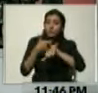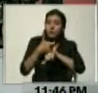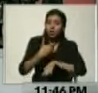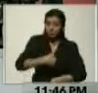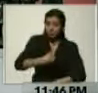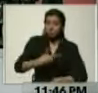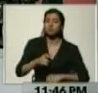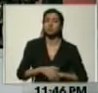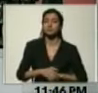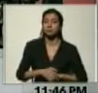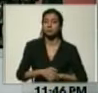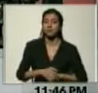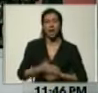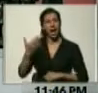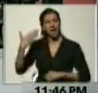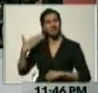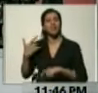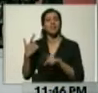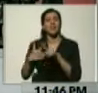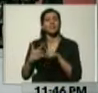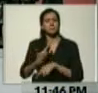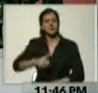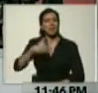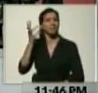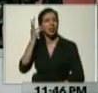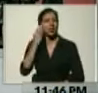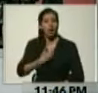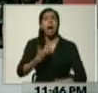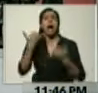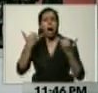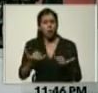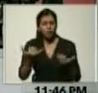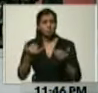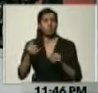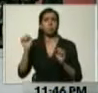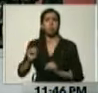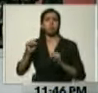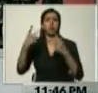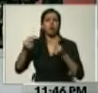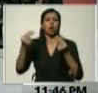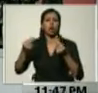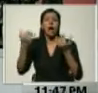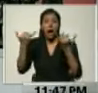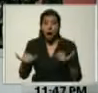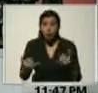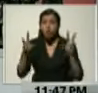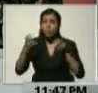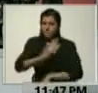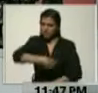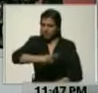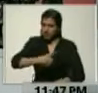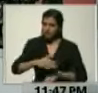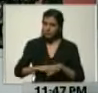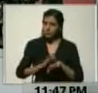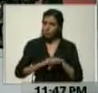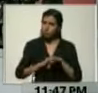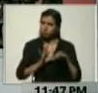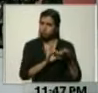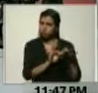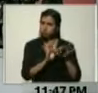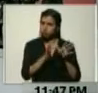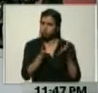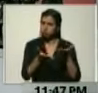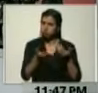Fernández de Kirchner y hoy casualmente se aprueba un intento de la institucionalidad imperial por lavarle la cara a uno de sus operadores en la